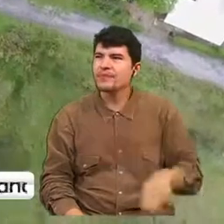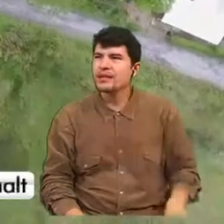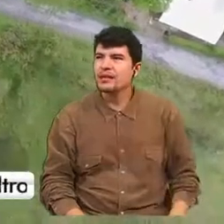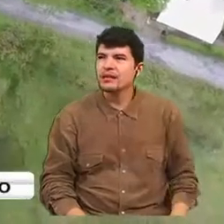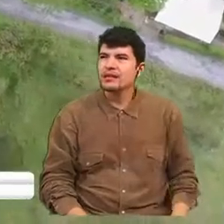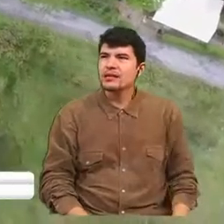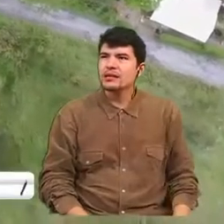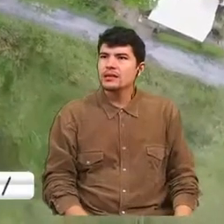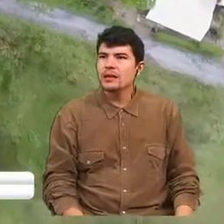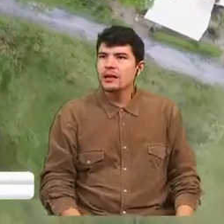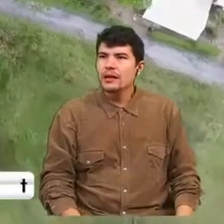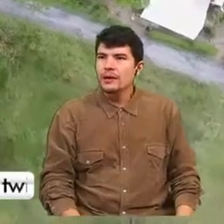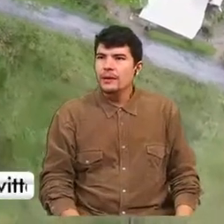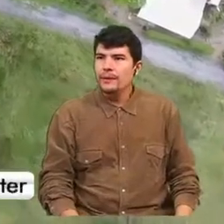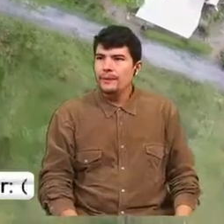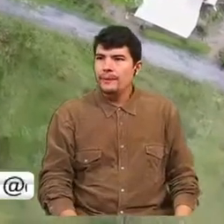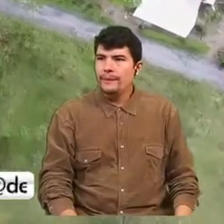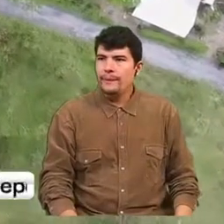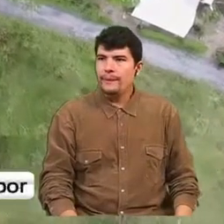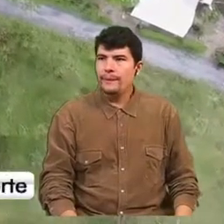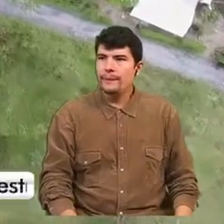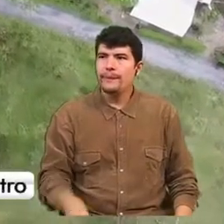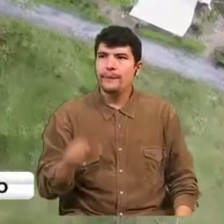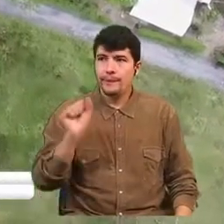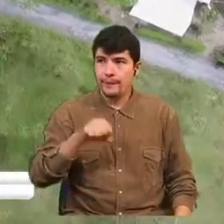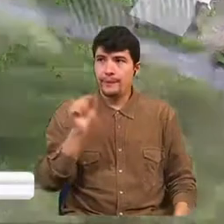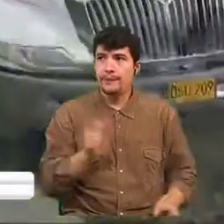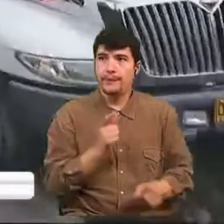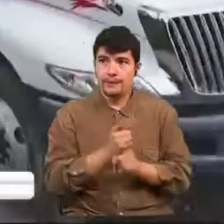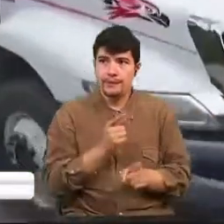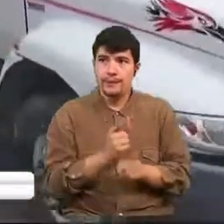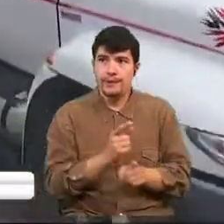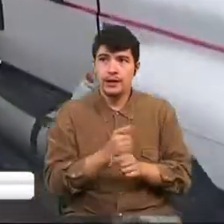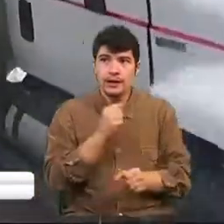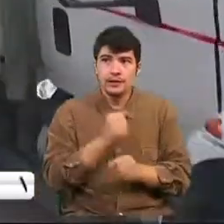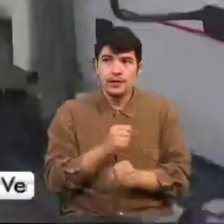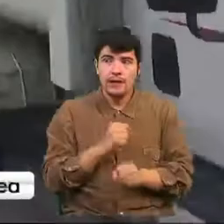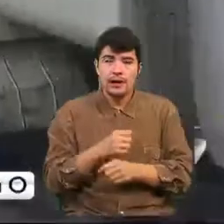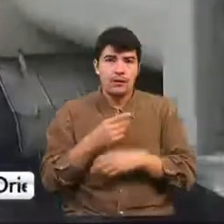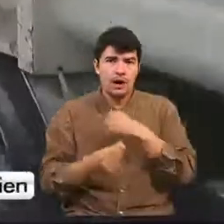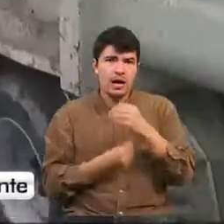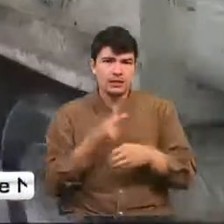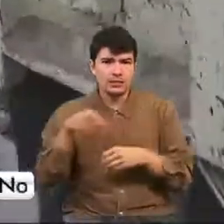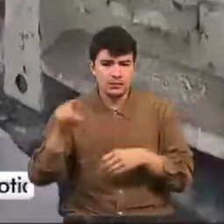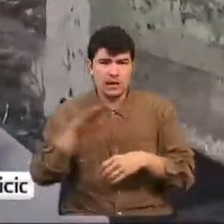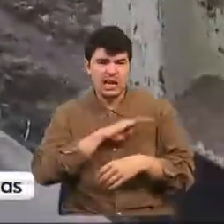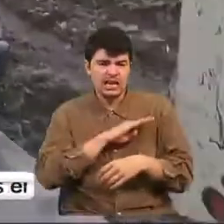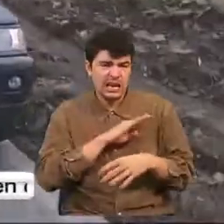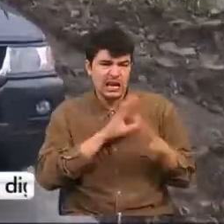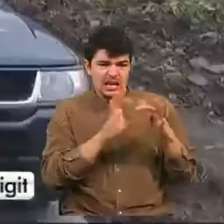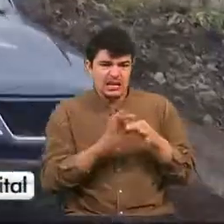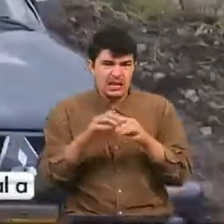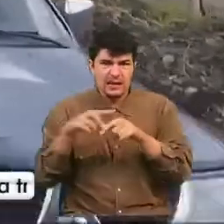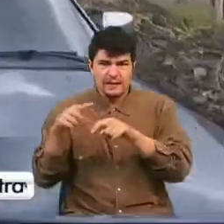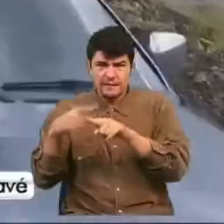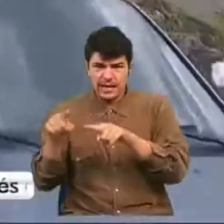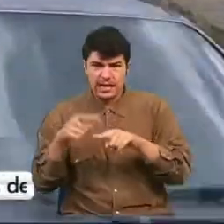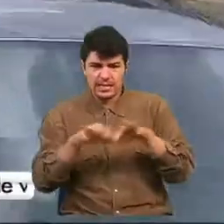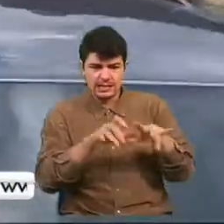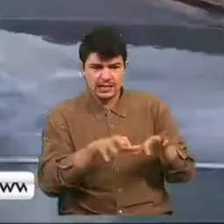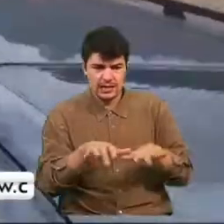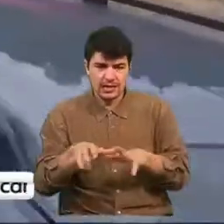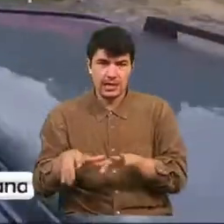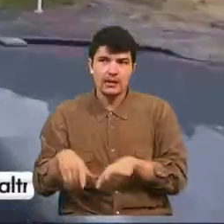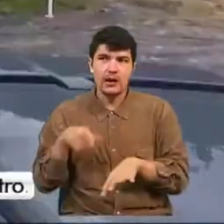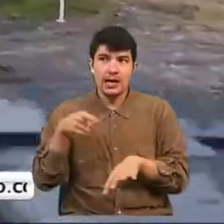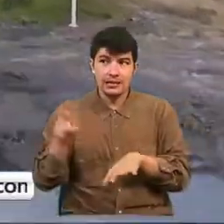Mariana, yo creo que el trabajo mancomunado que se realiza con los alcaldes, con los diferentes secretarios de despacho, pues es lo que hace